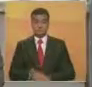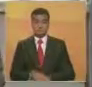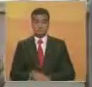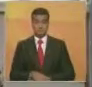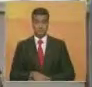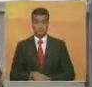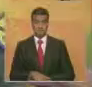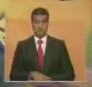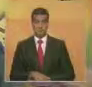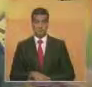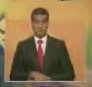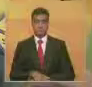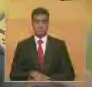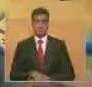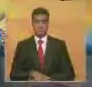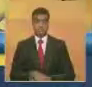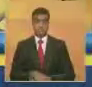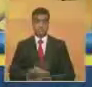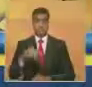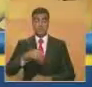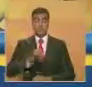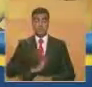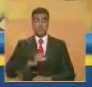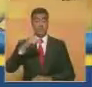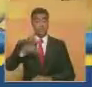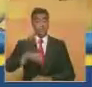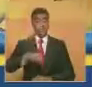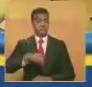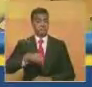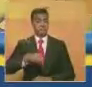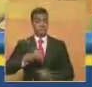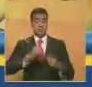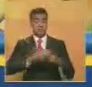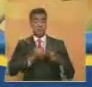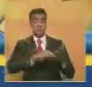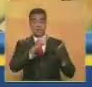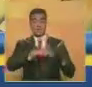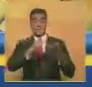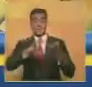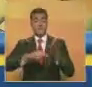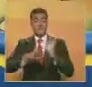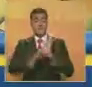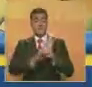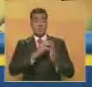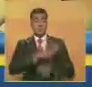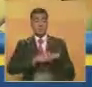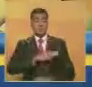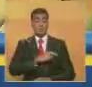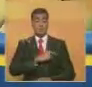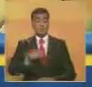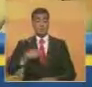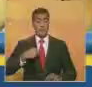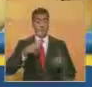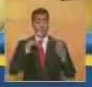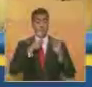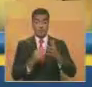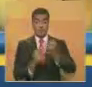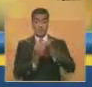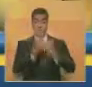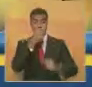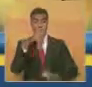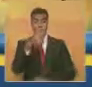de esa jurisdicción. Eso, hoy estamos aquí, en primer lugar, recogiendo firmas para la ley de misiones que vamos a presentar con apoyo